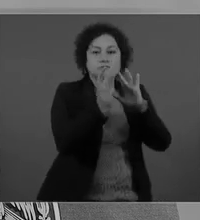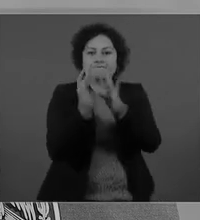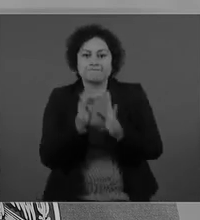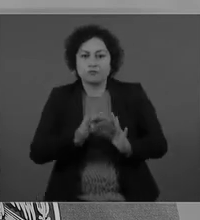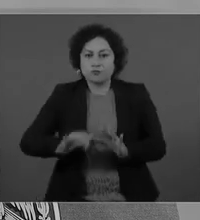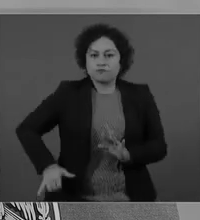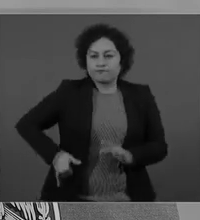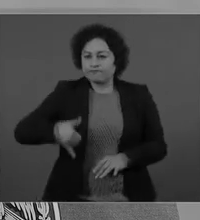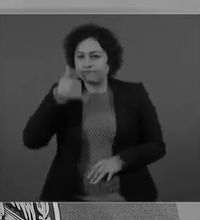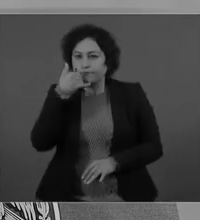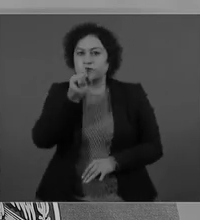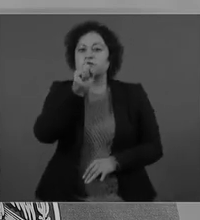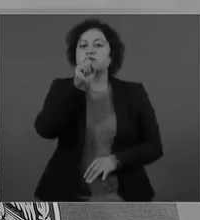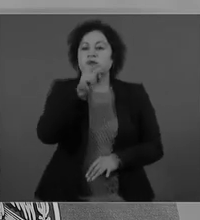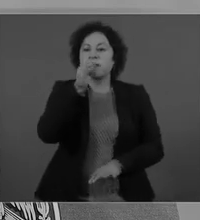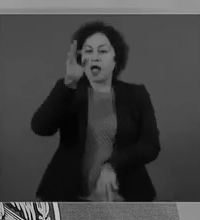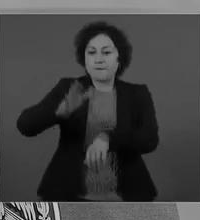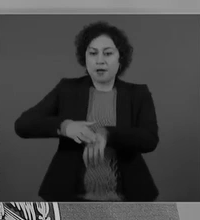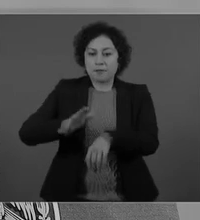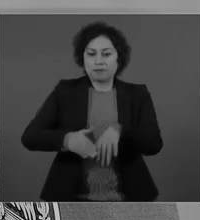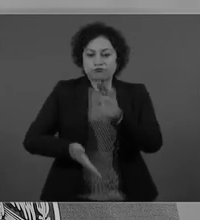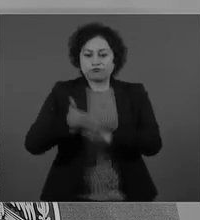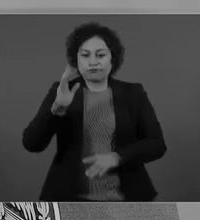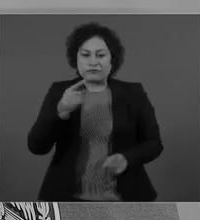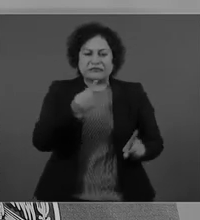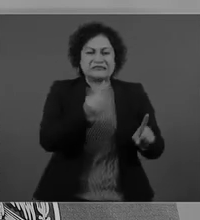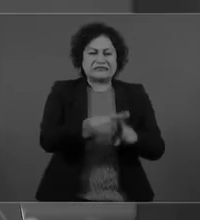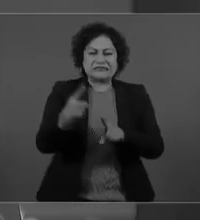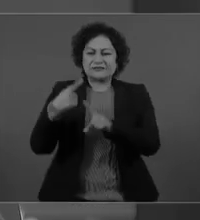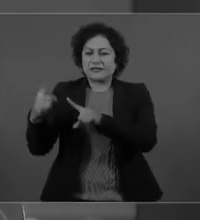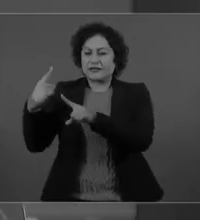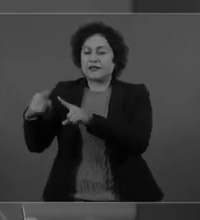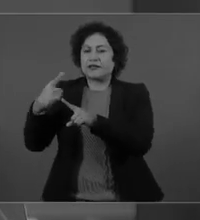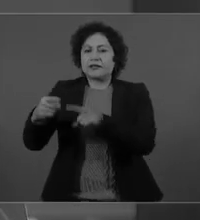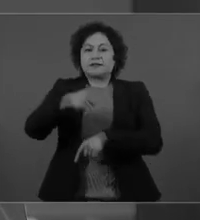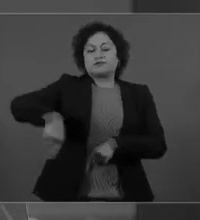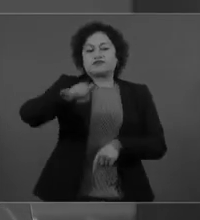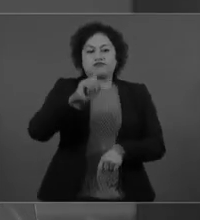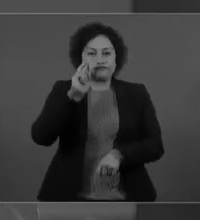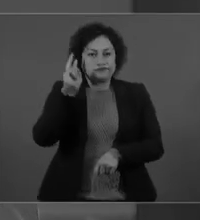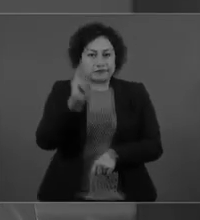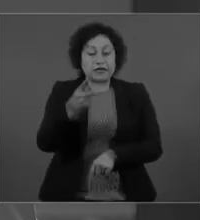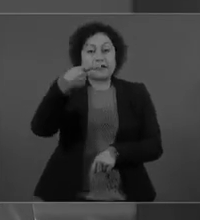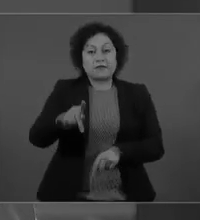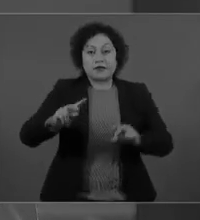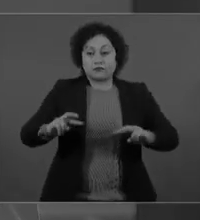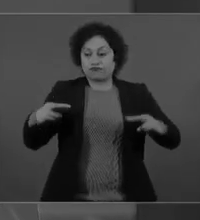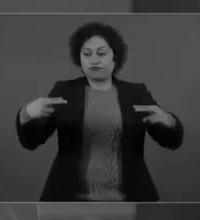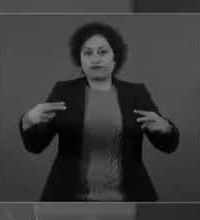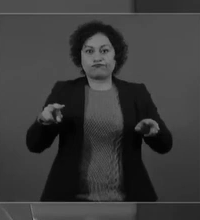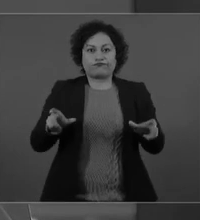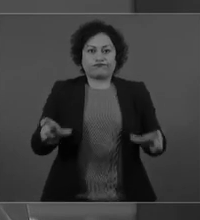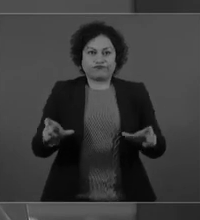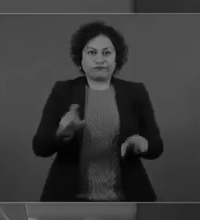las balizas que mandan las señales, la fibra óptica, pero también todos los sistemas de videovigilancia. Hay que recordar que hay